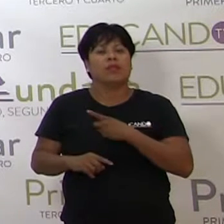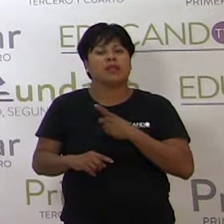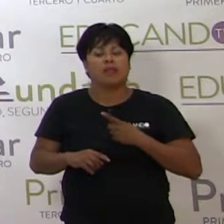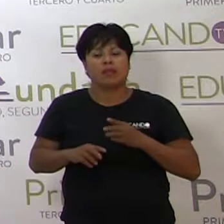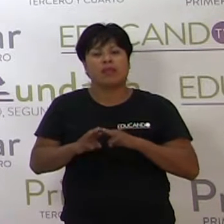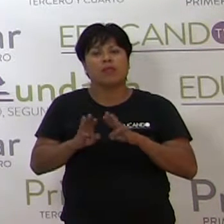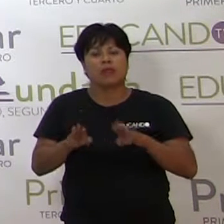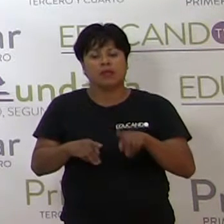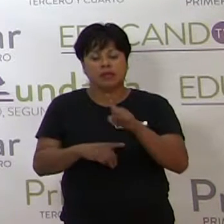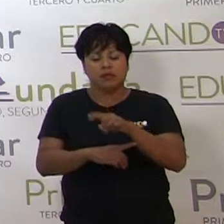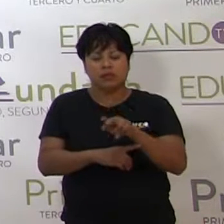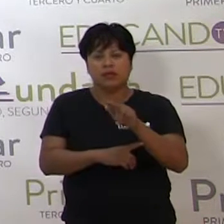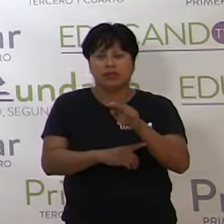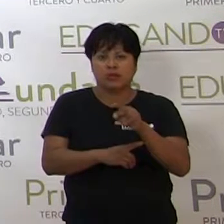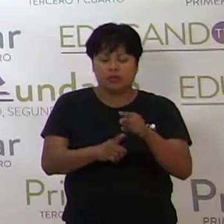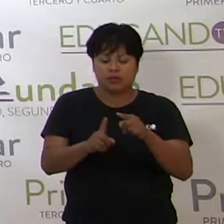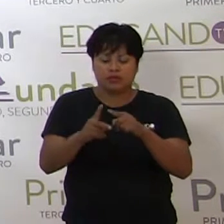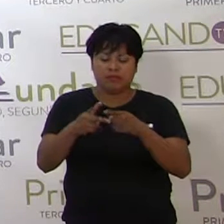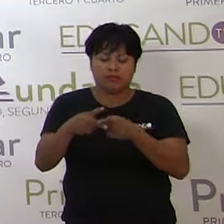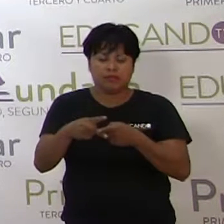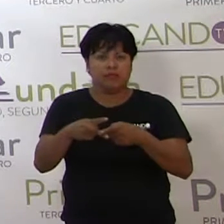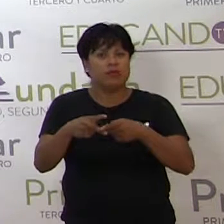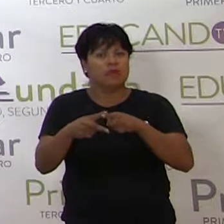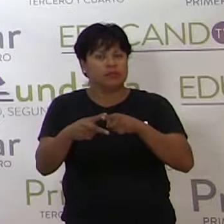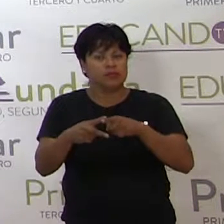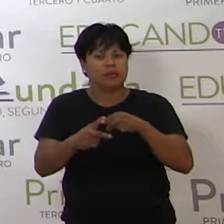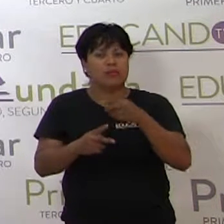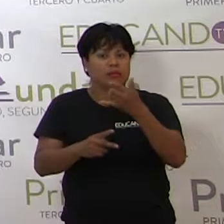medir 180 sus ángulos. Y